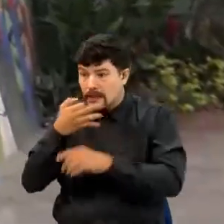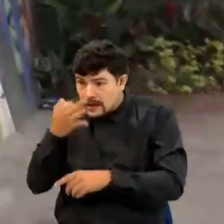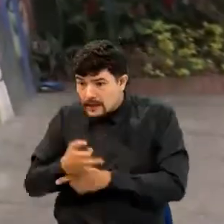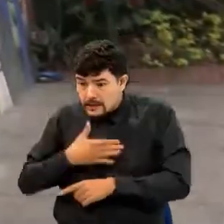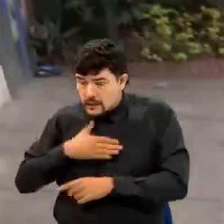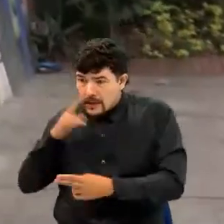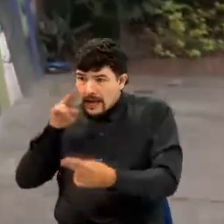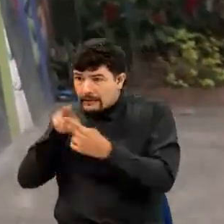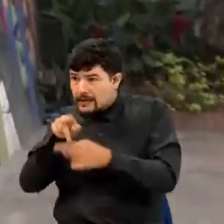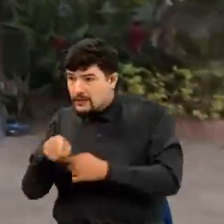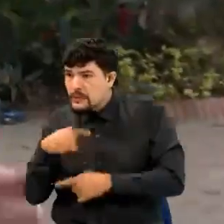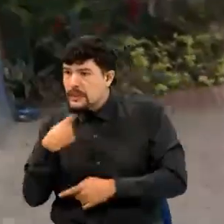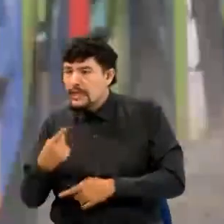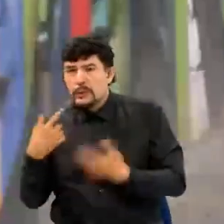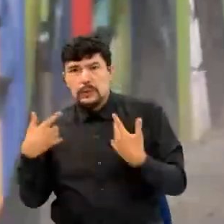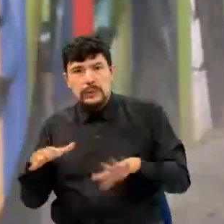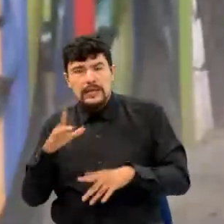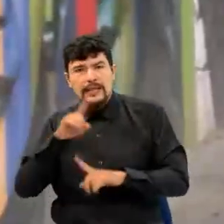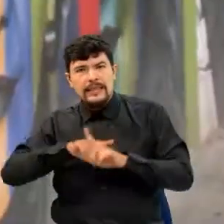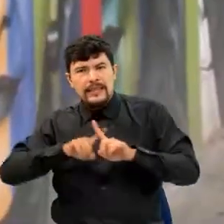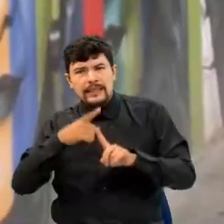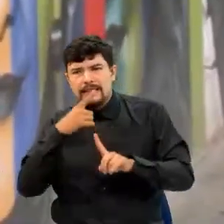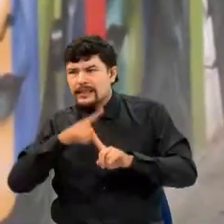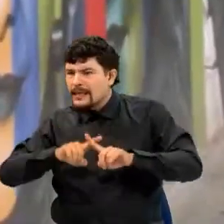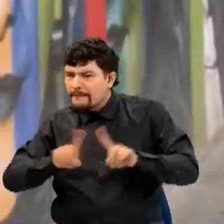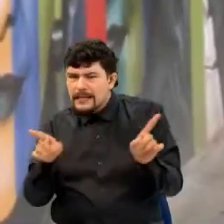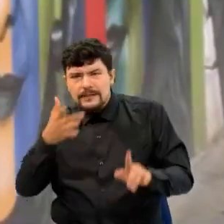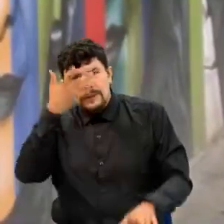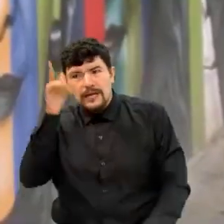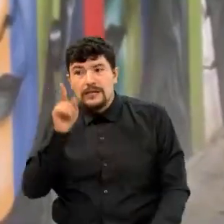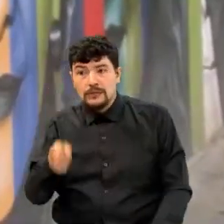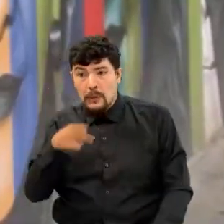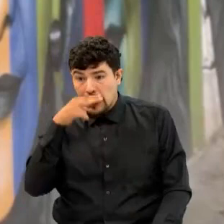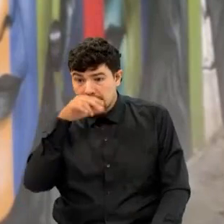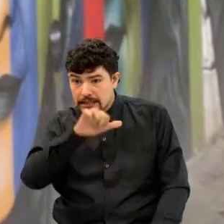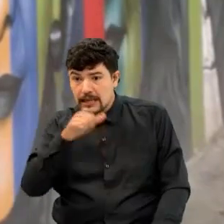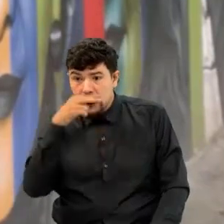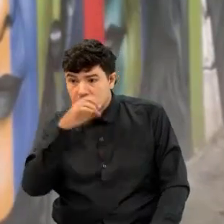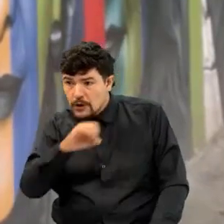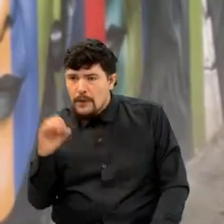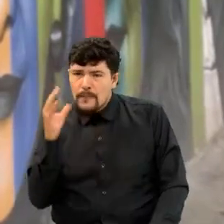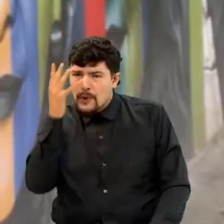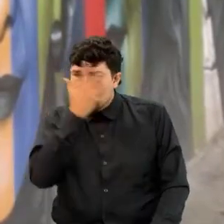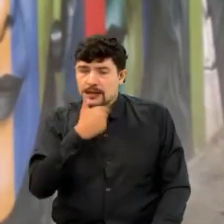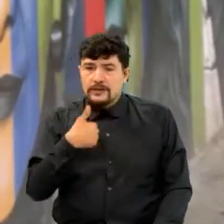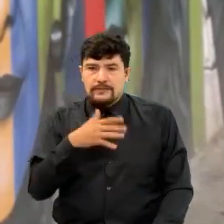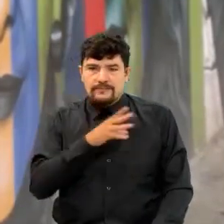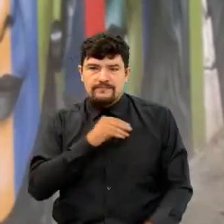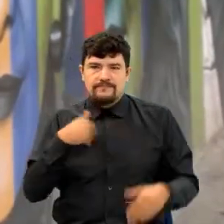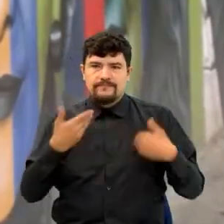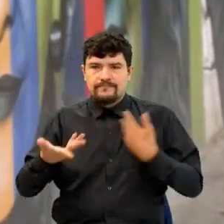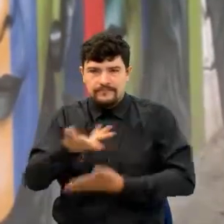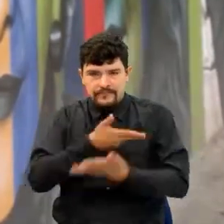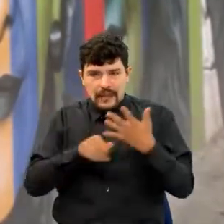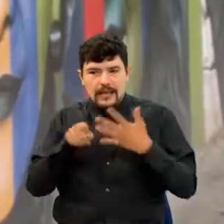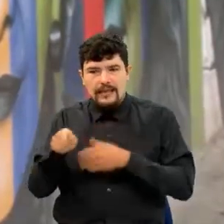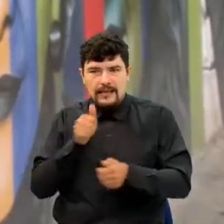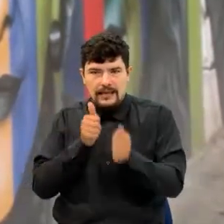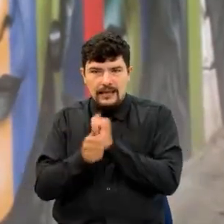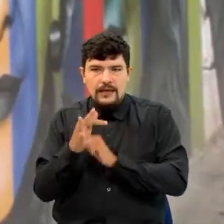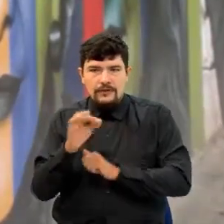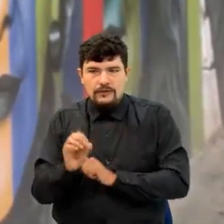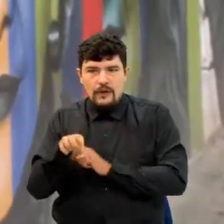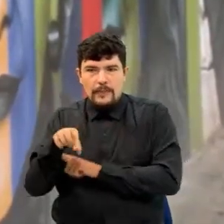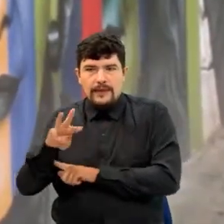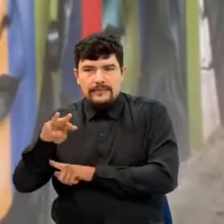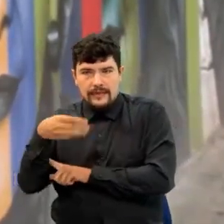las vi, yo dije, uy, va a estar difícil porque eran niñas muy lindas. Pero yo dije, no, yo logro estar ahí en el top 3. Yo dije,